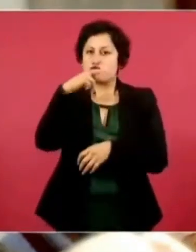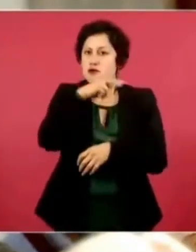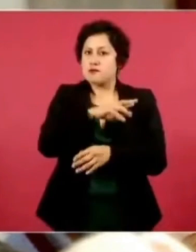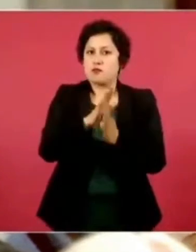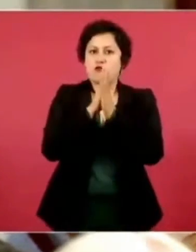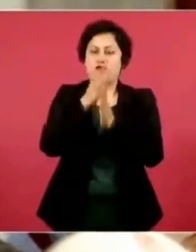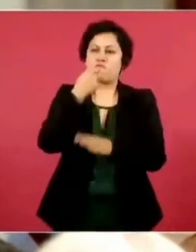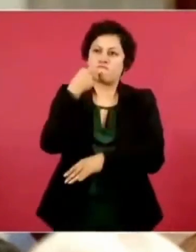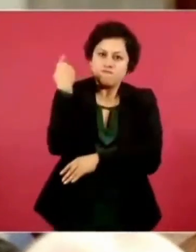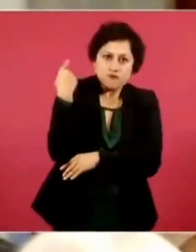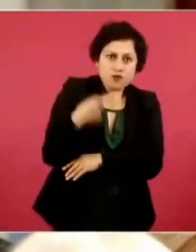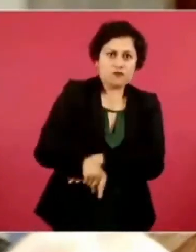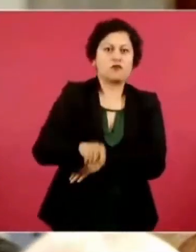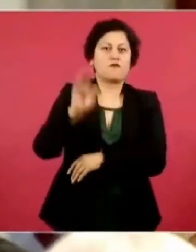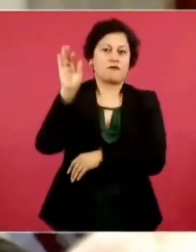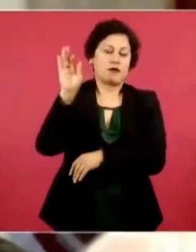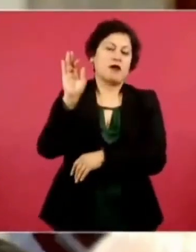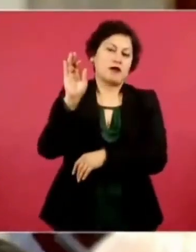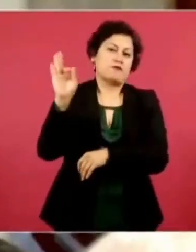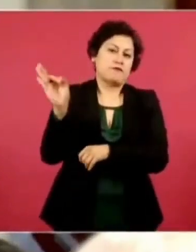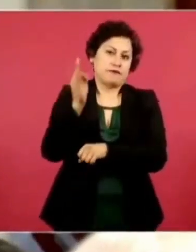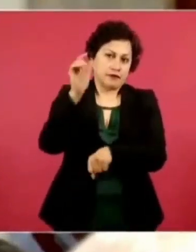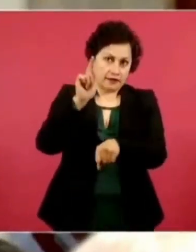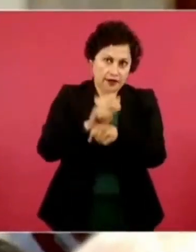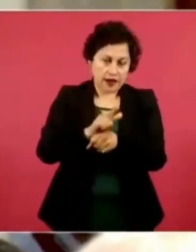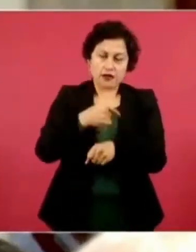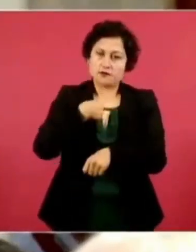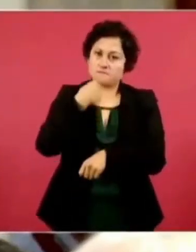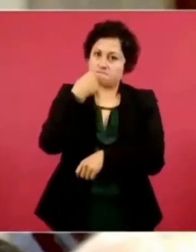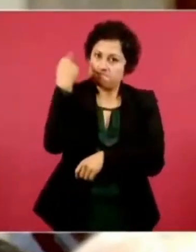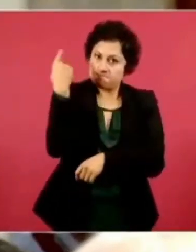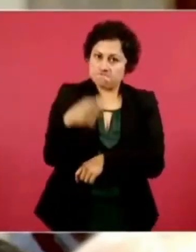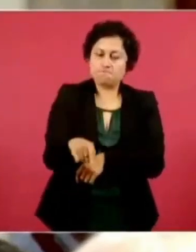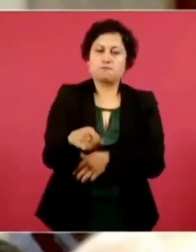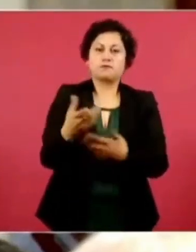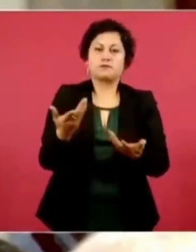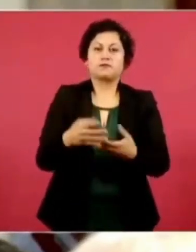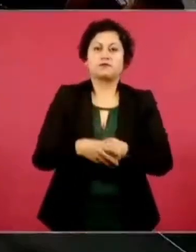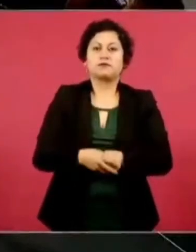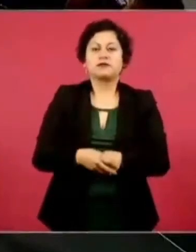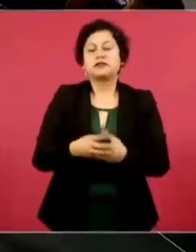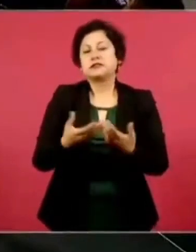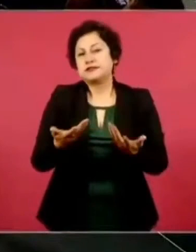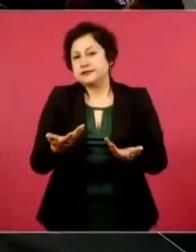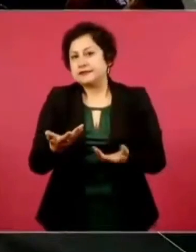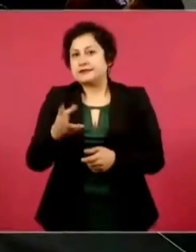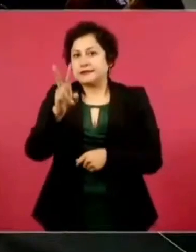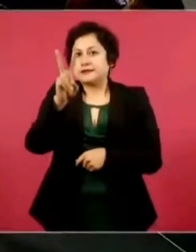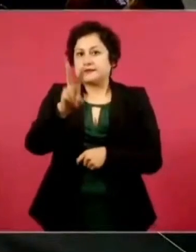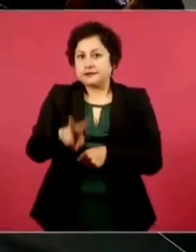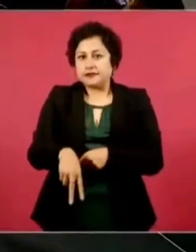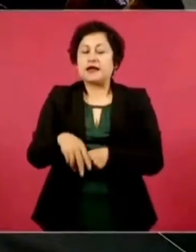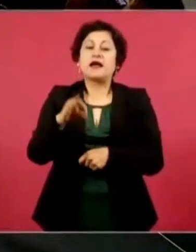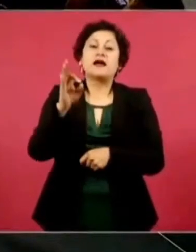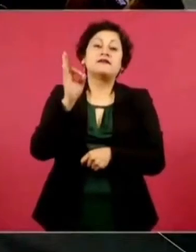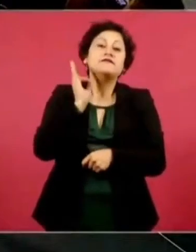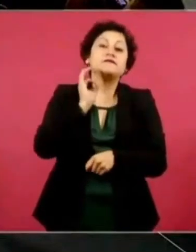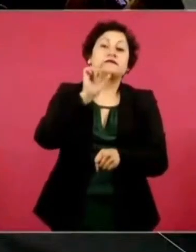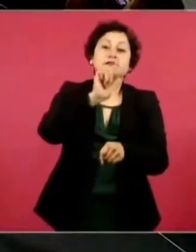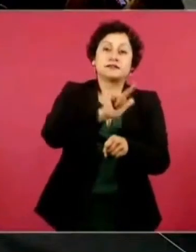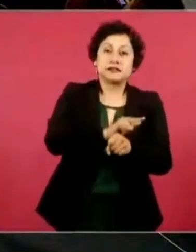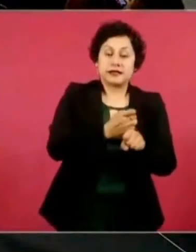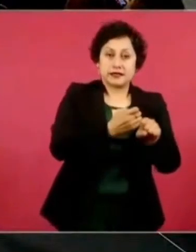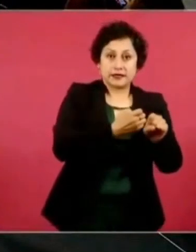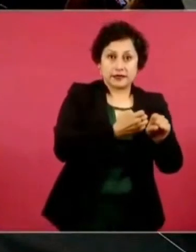República. Yo confié en la Fiscalía General de la República. Hubo ahí un tastarateo entre Fiscalía General de la República, más